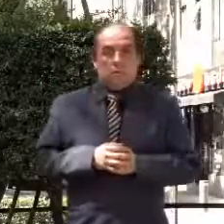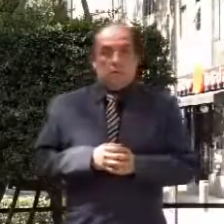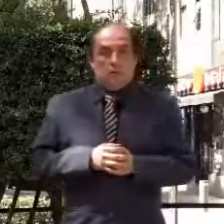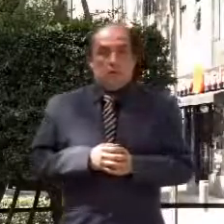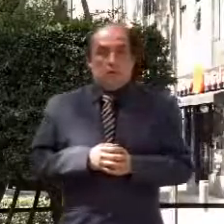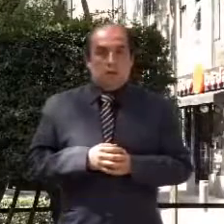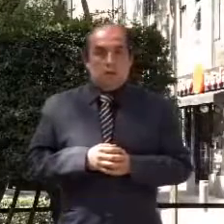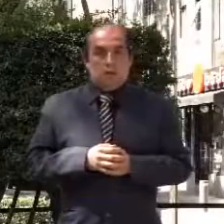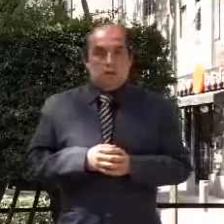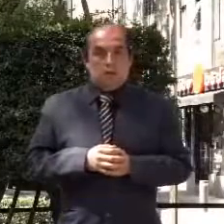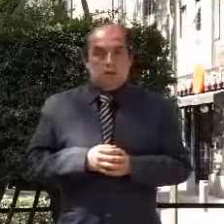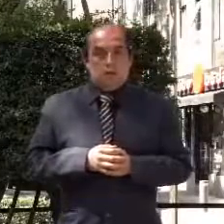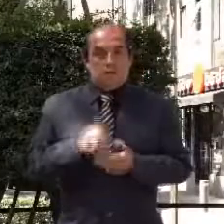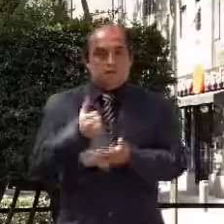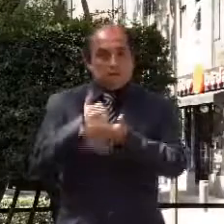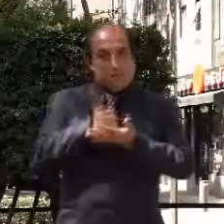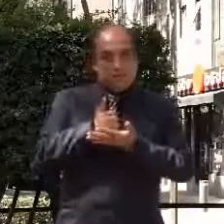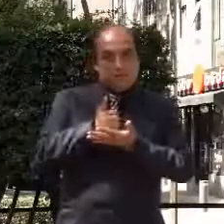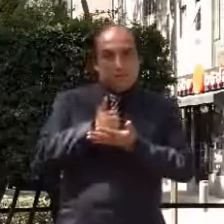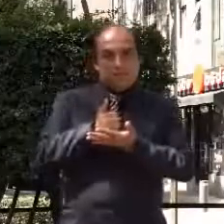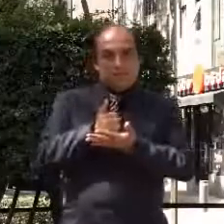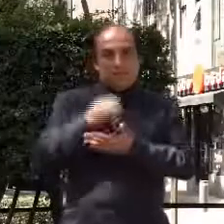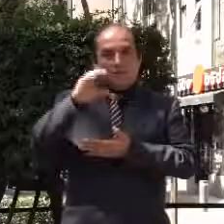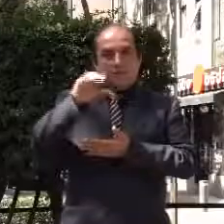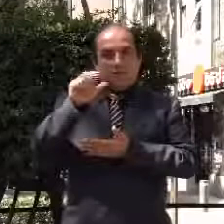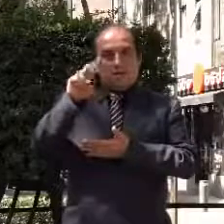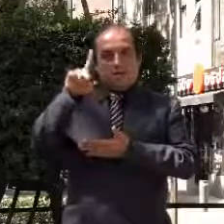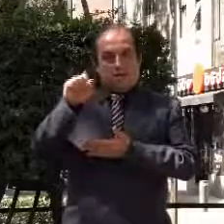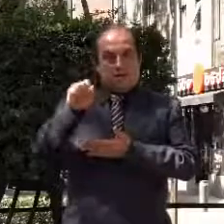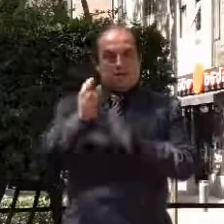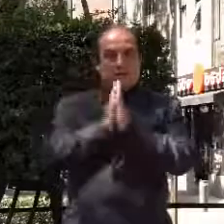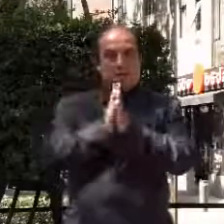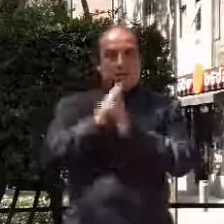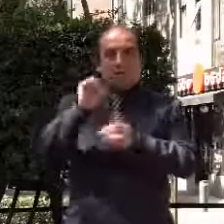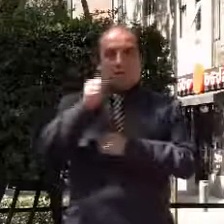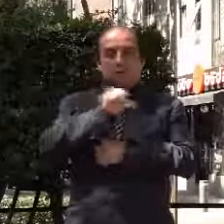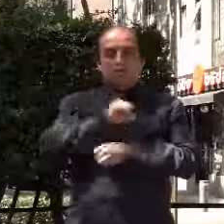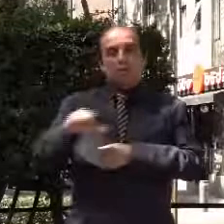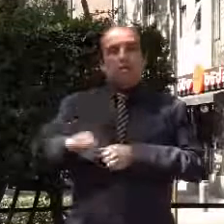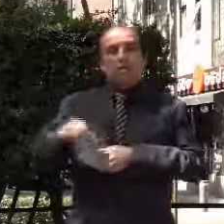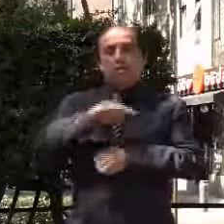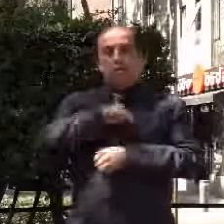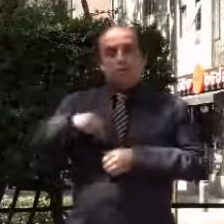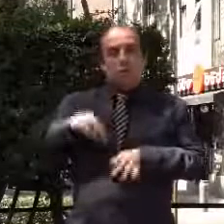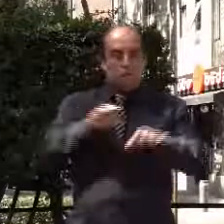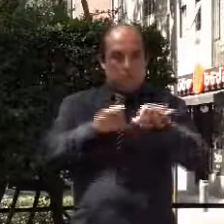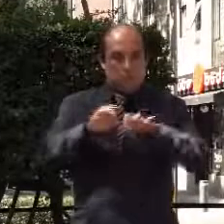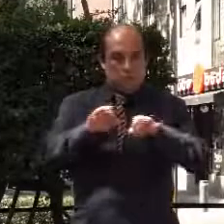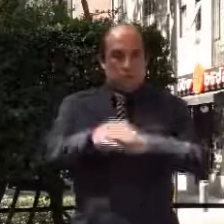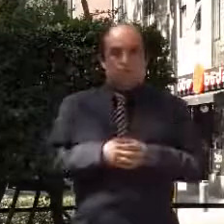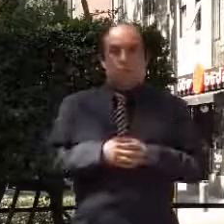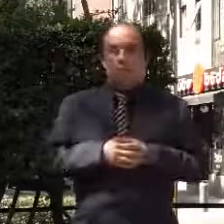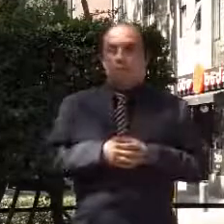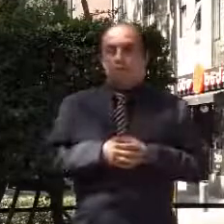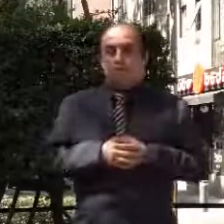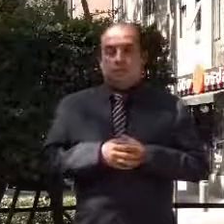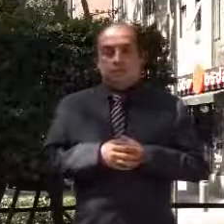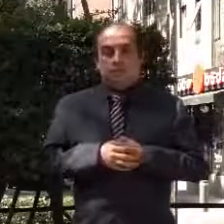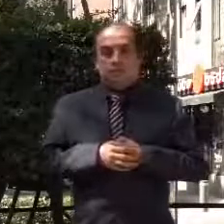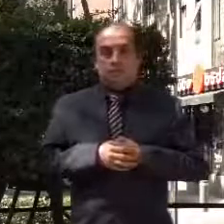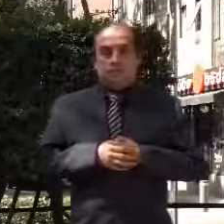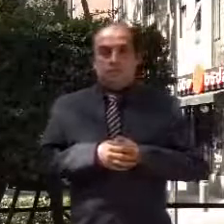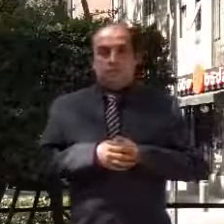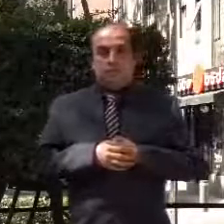a ver, ayúdame, Carlos, por favor, para otras alcaldías en donde hemos trabajado, pero creo que ya son pocas. Así